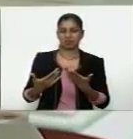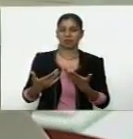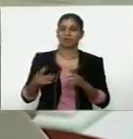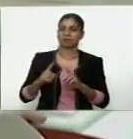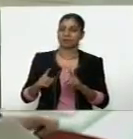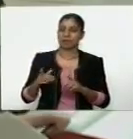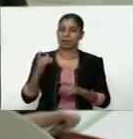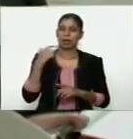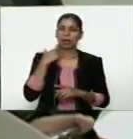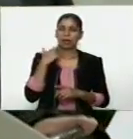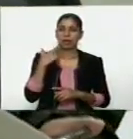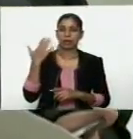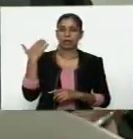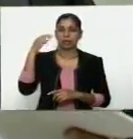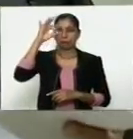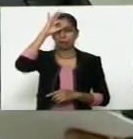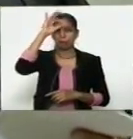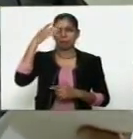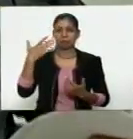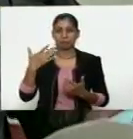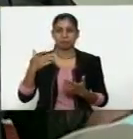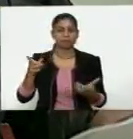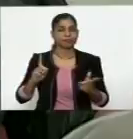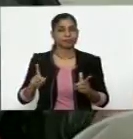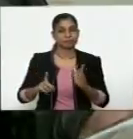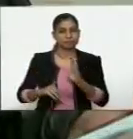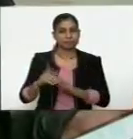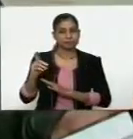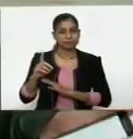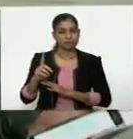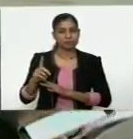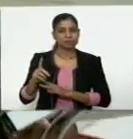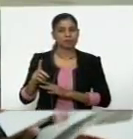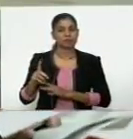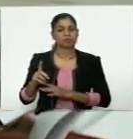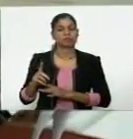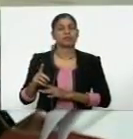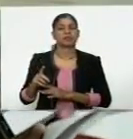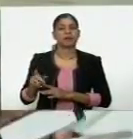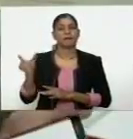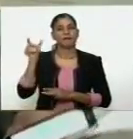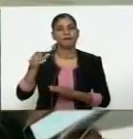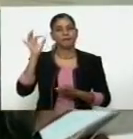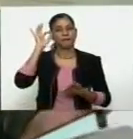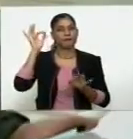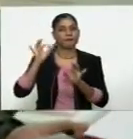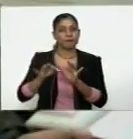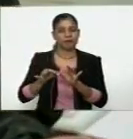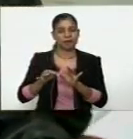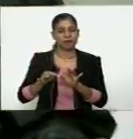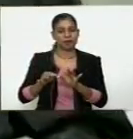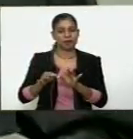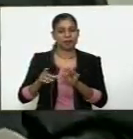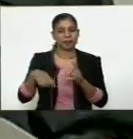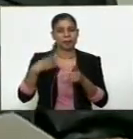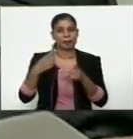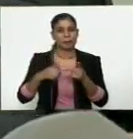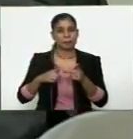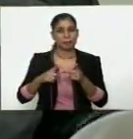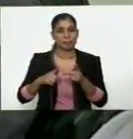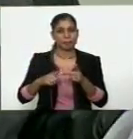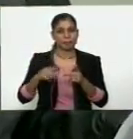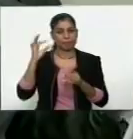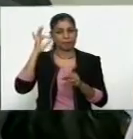Avancemos. Si a alguien en este momento le tengo yo fe, después del comandante Chávez, está en